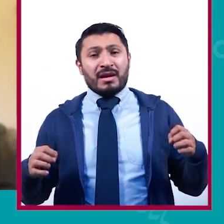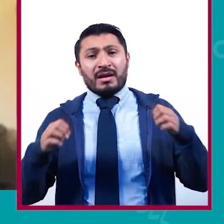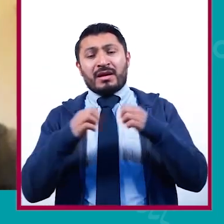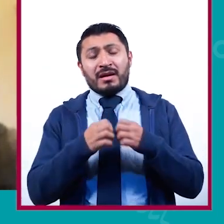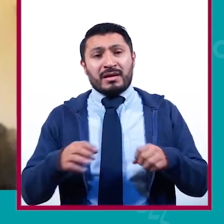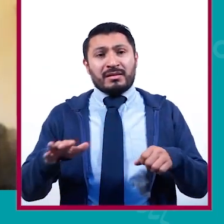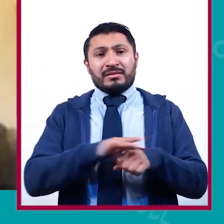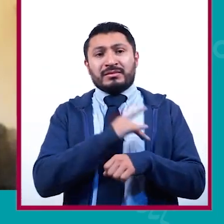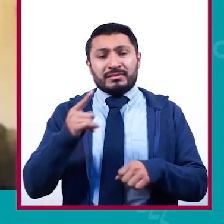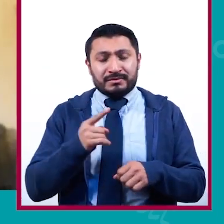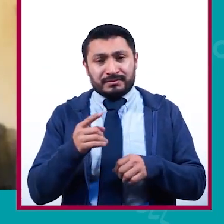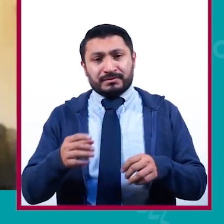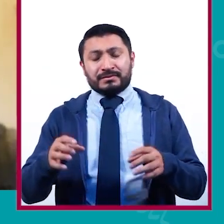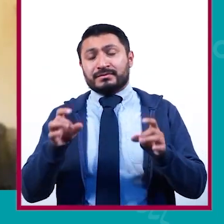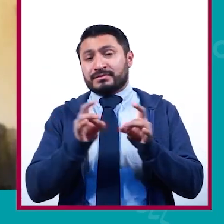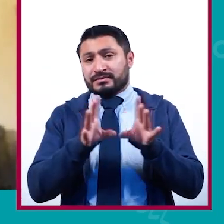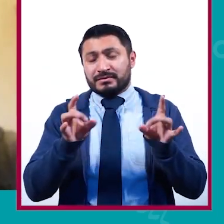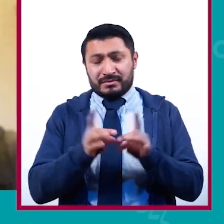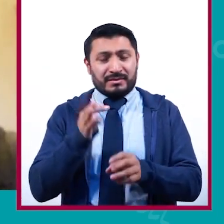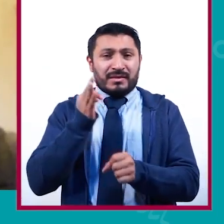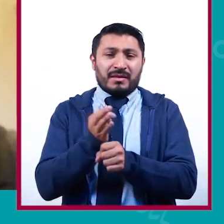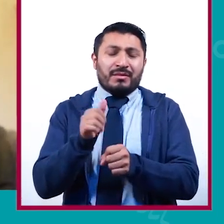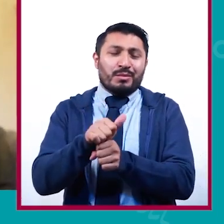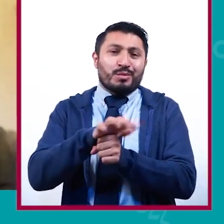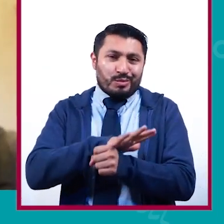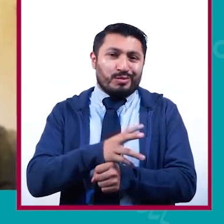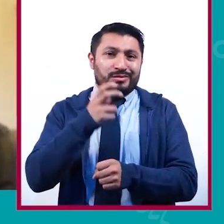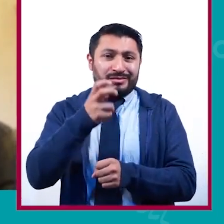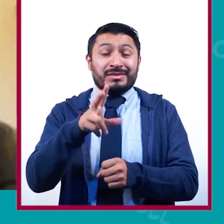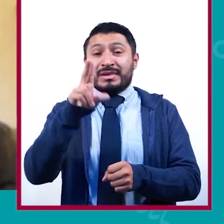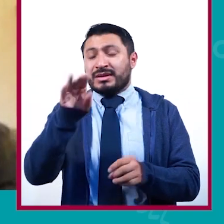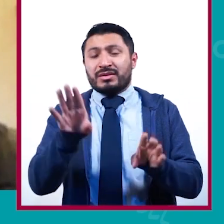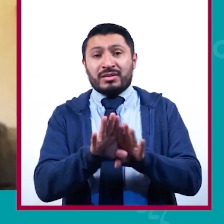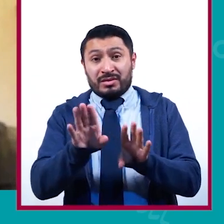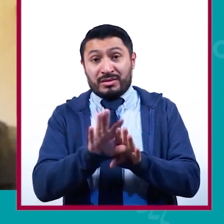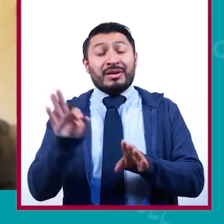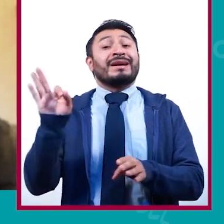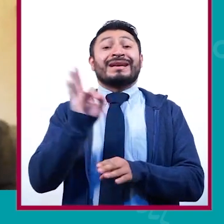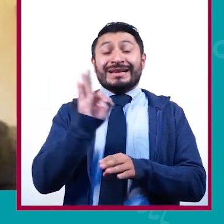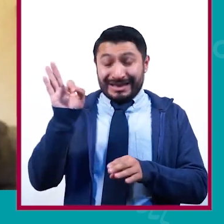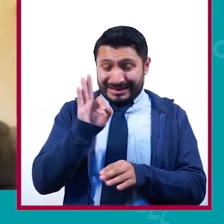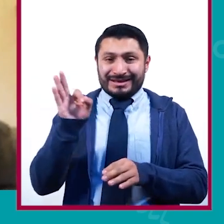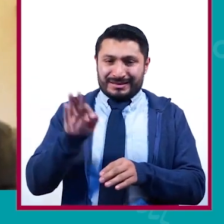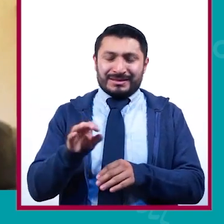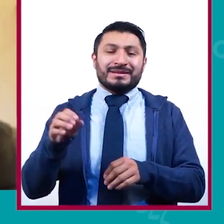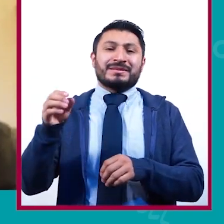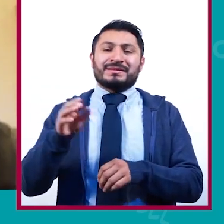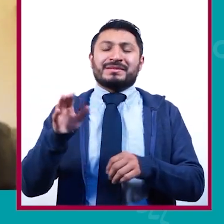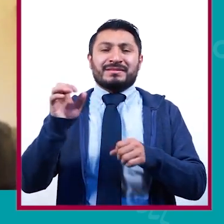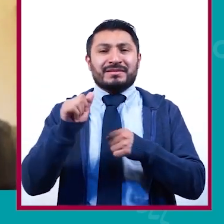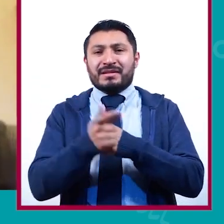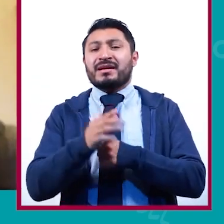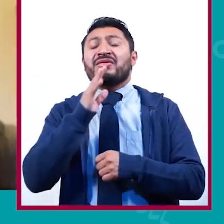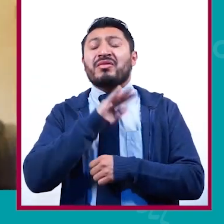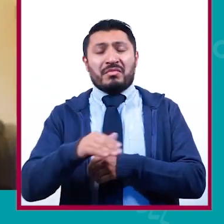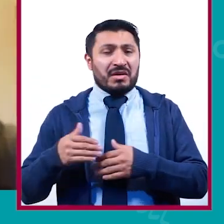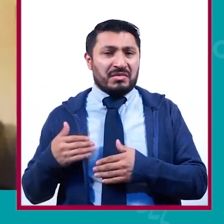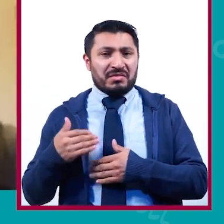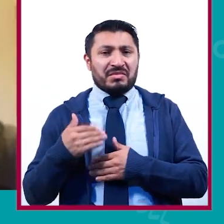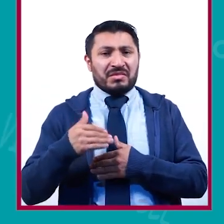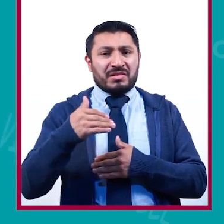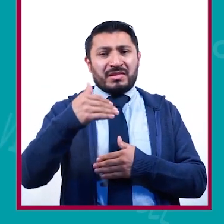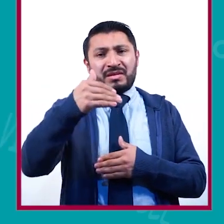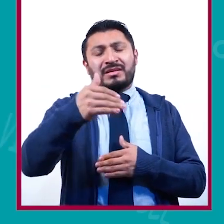las condiciones que actualmente suscitan, y no se descarta que hayan ciertas deficiencias a lo largo del transcurso de los